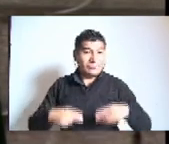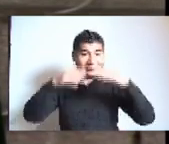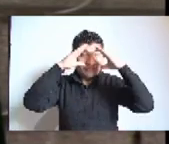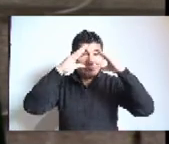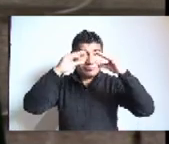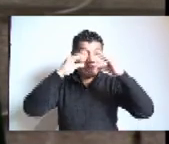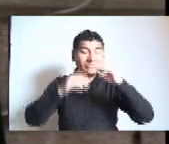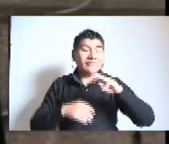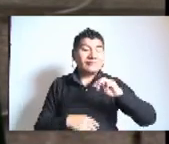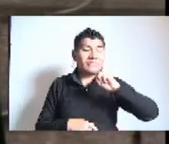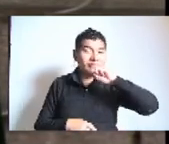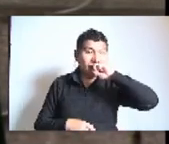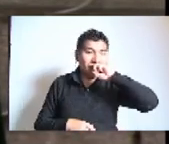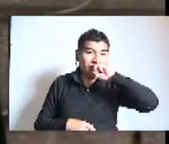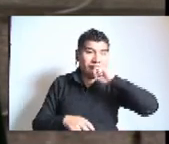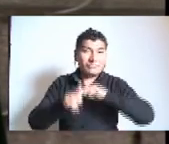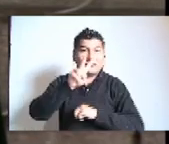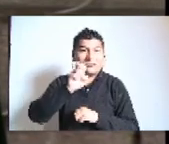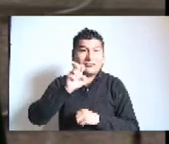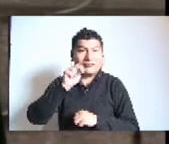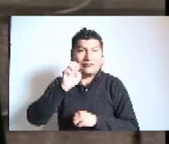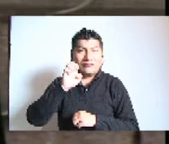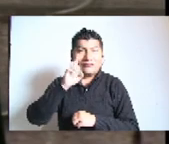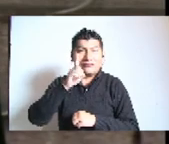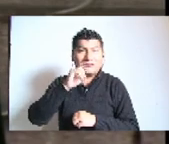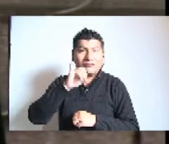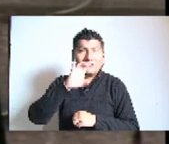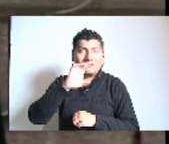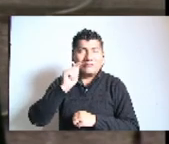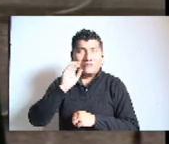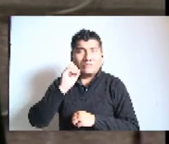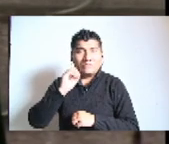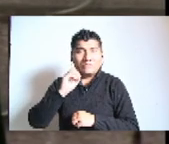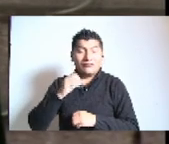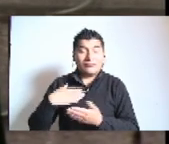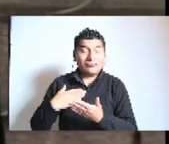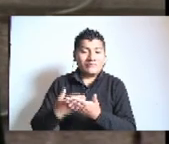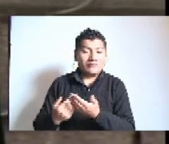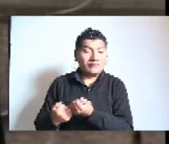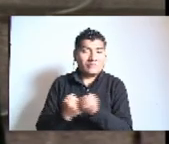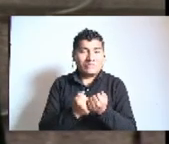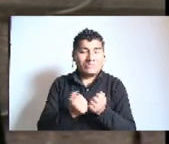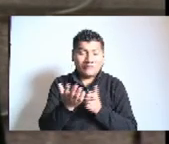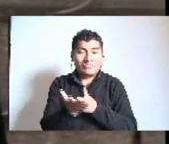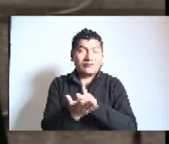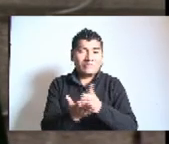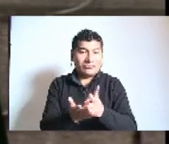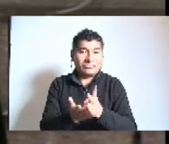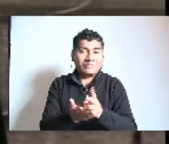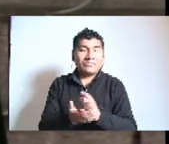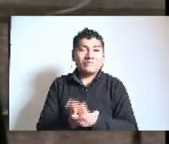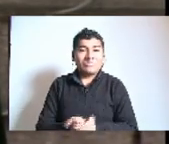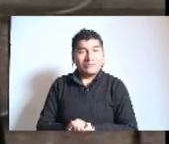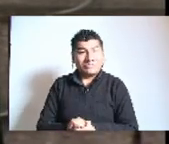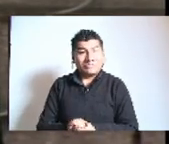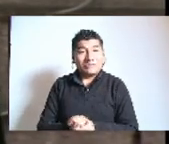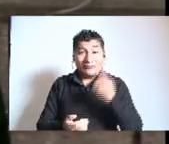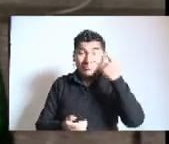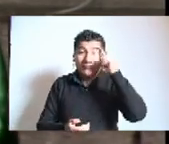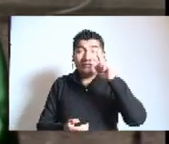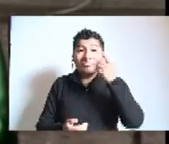el Papa Benedicto XVI en la Caridad, en la Verdad número 11. Para que haya